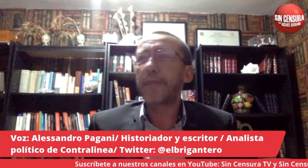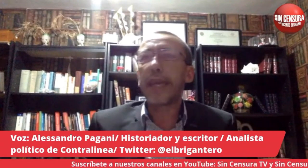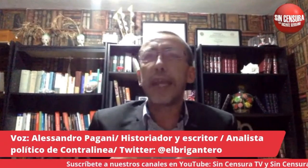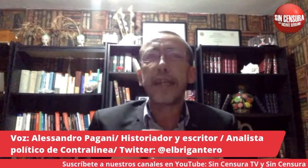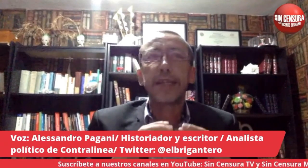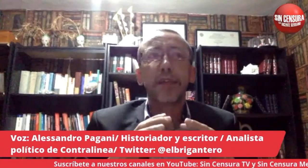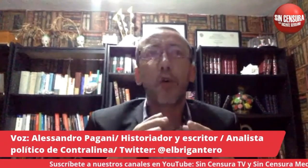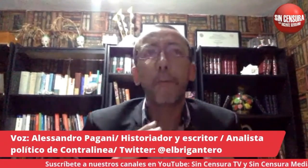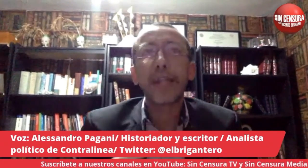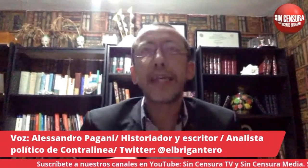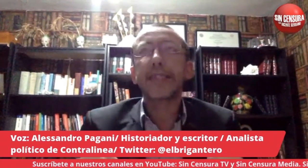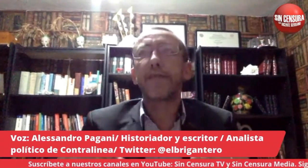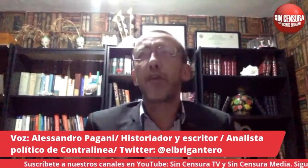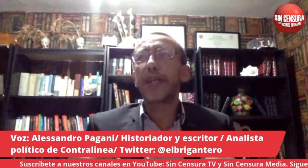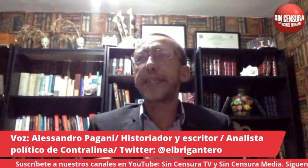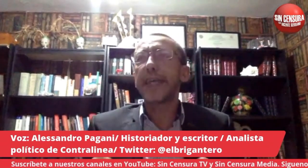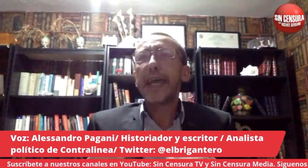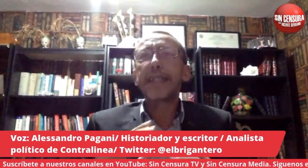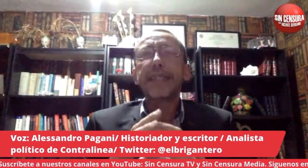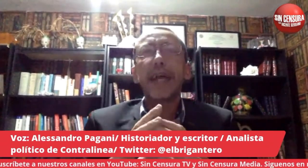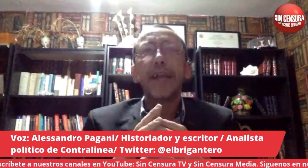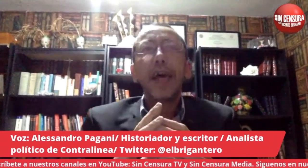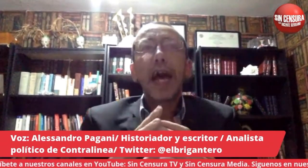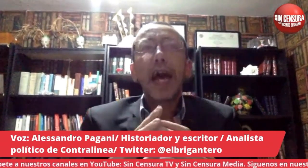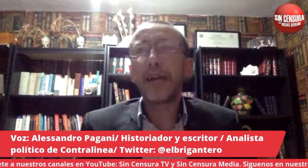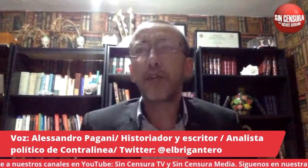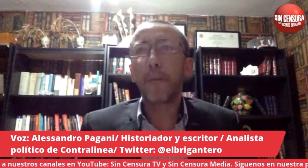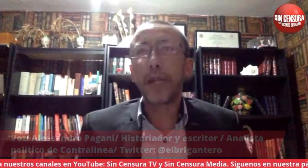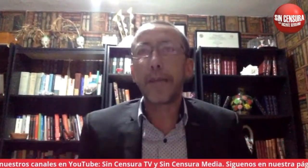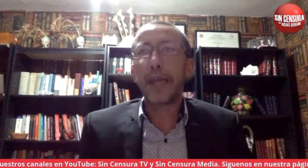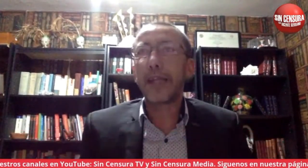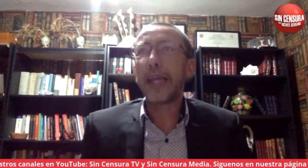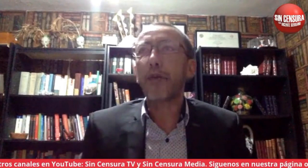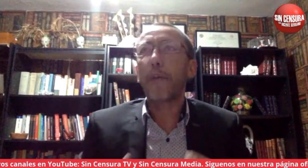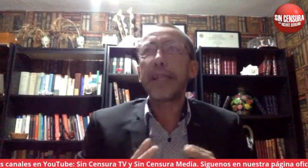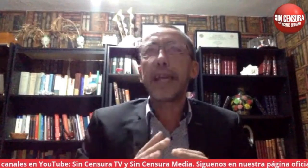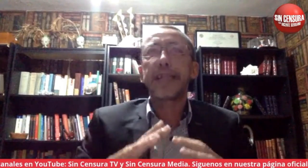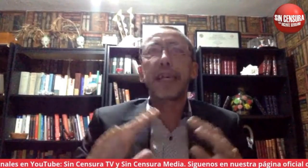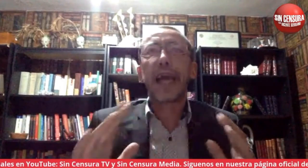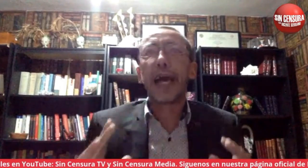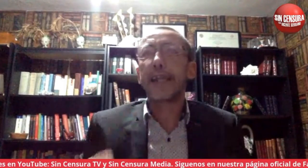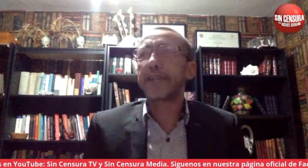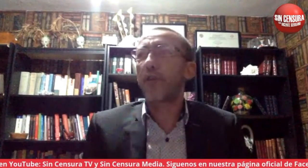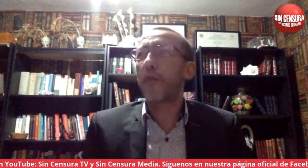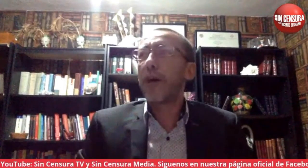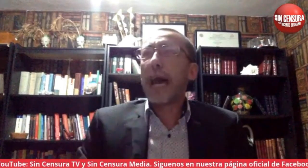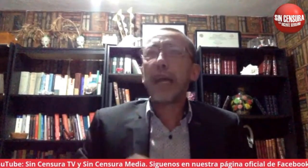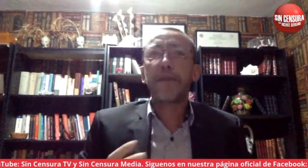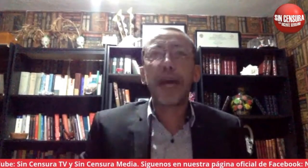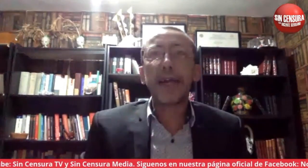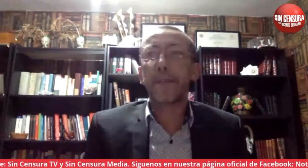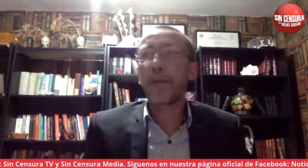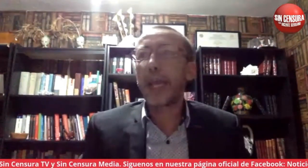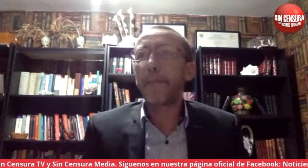las pequeñas compañías de aviones se están acabando completamente, y compañías gigantes como